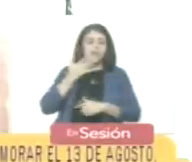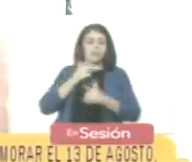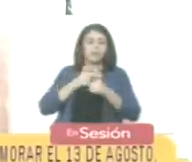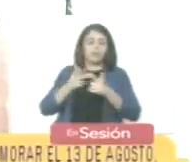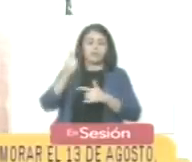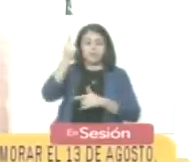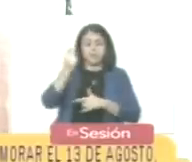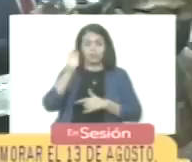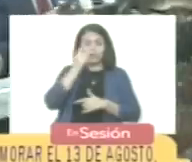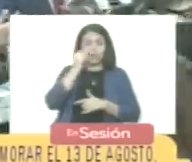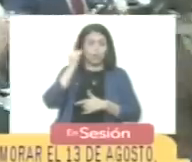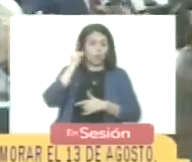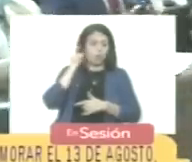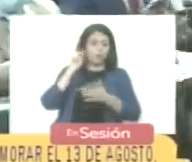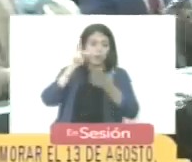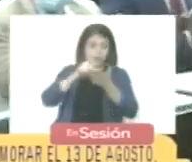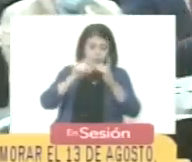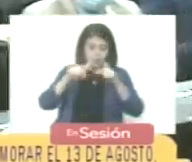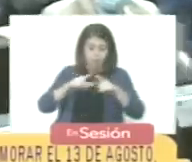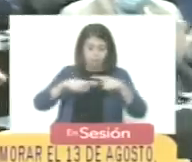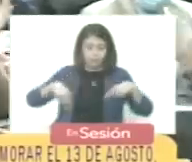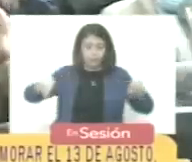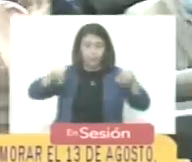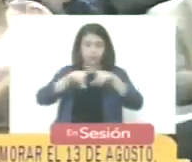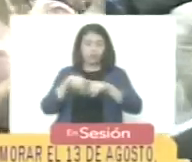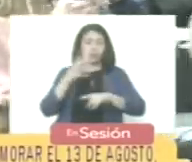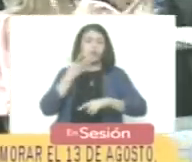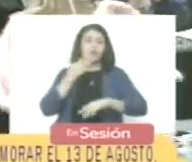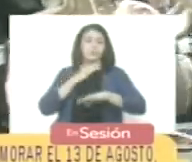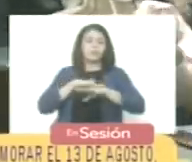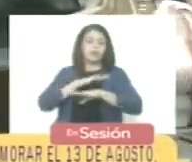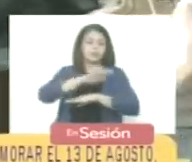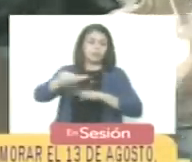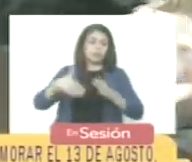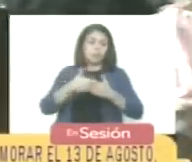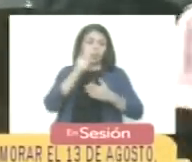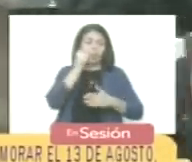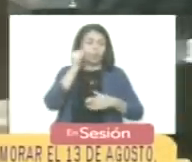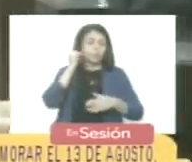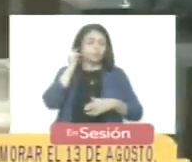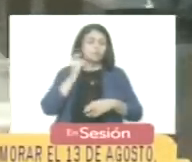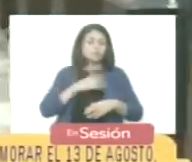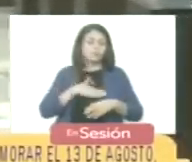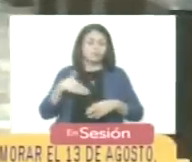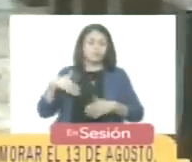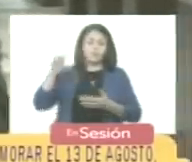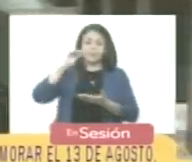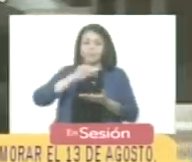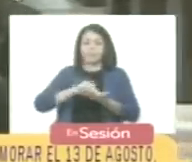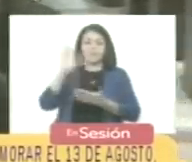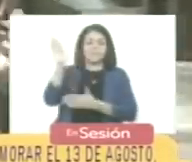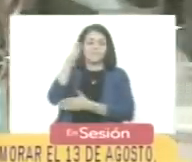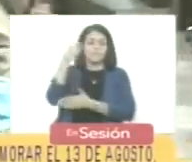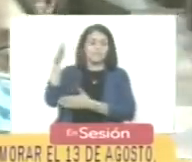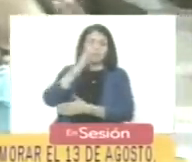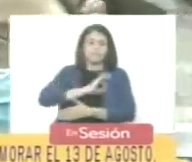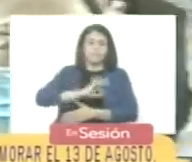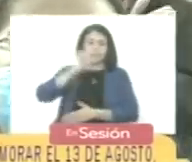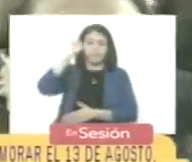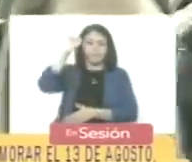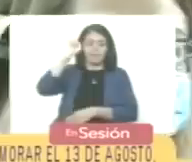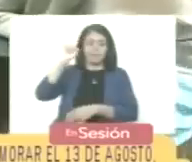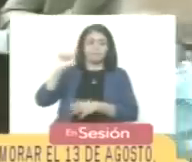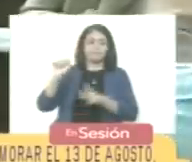los diputados y diputadas que estamos en este hemiciclo, y el ejemplo para todo hombre o mujer que levante las banderas del socialismo,